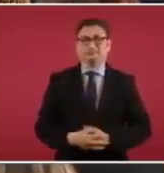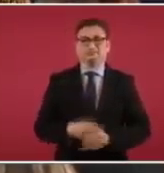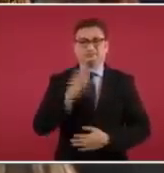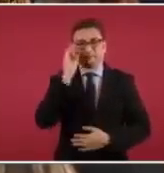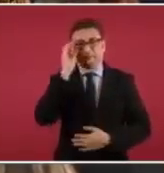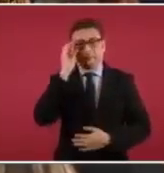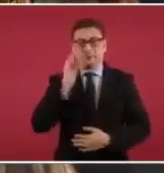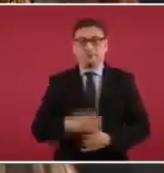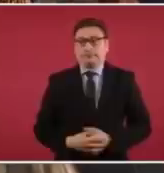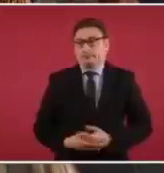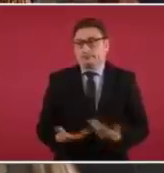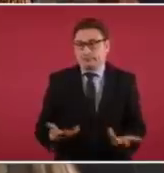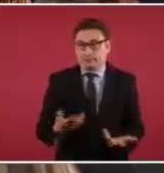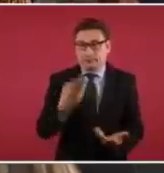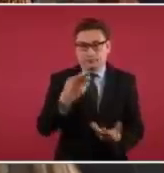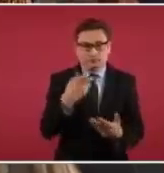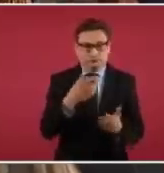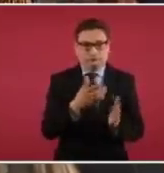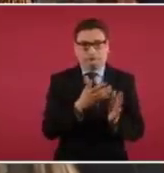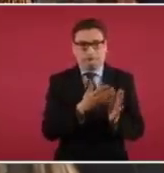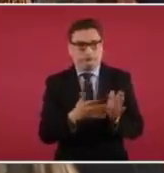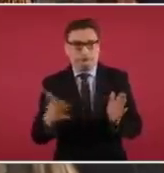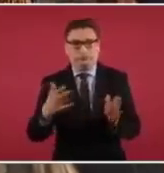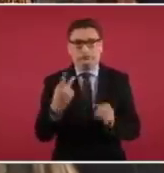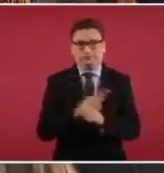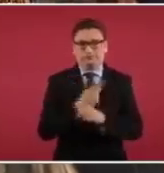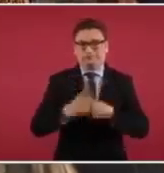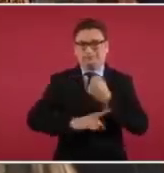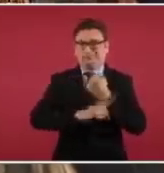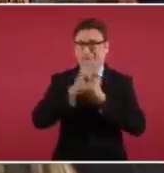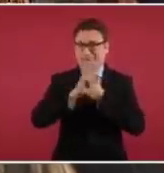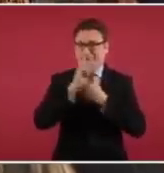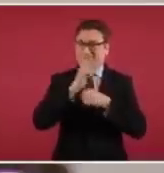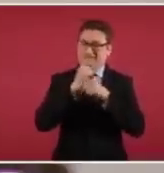y lo que produjo fue más sufrimiento,